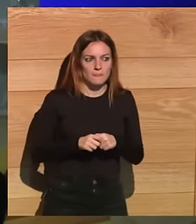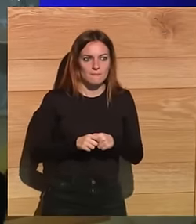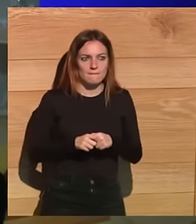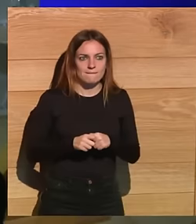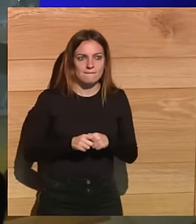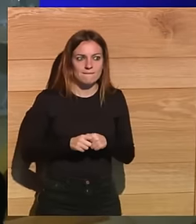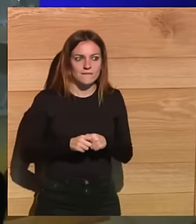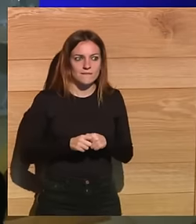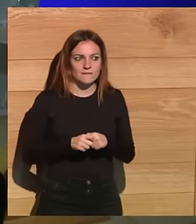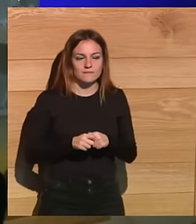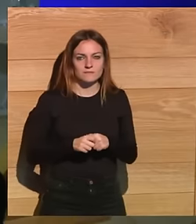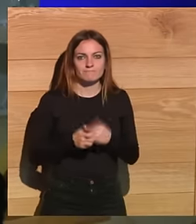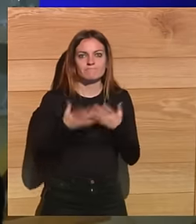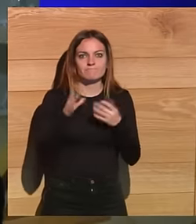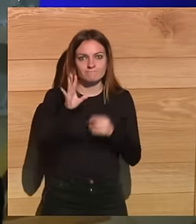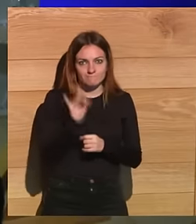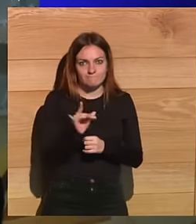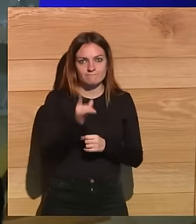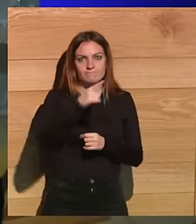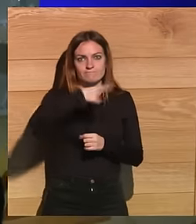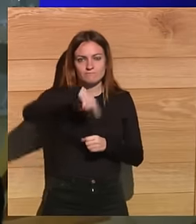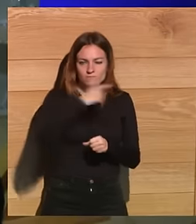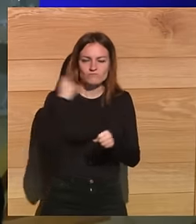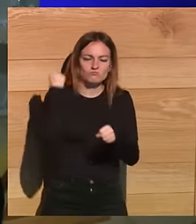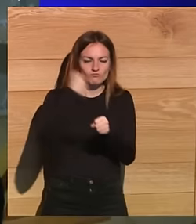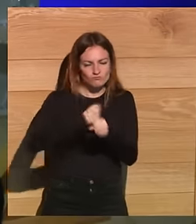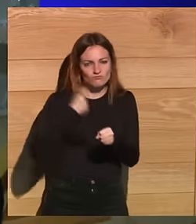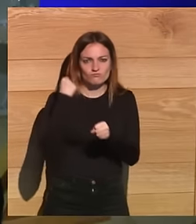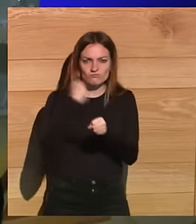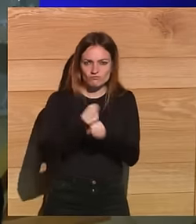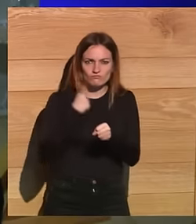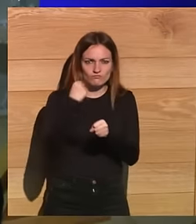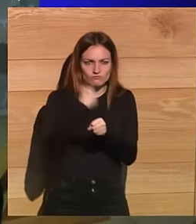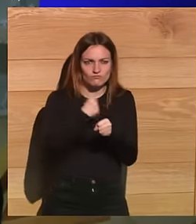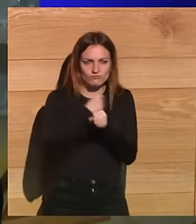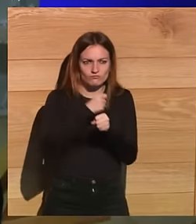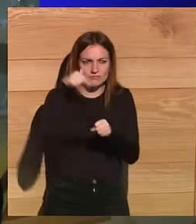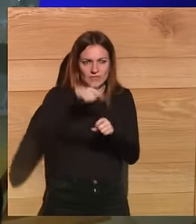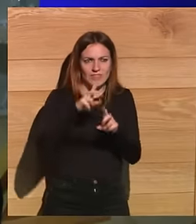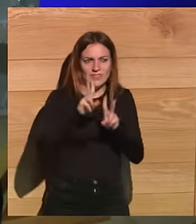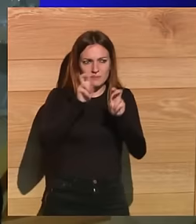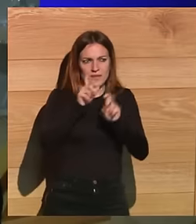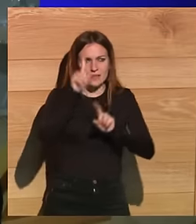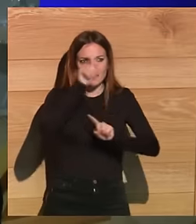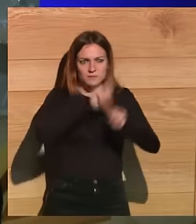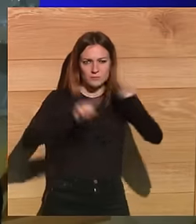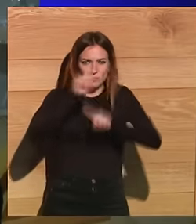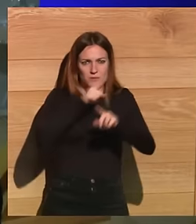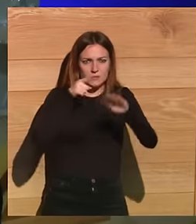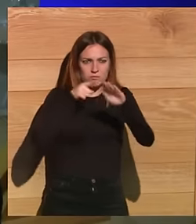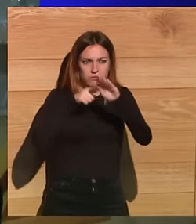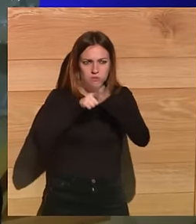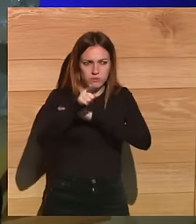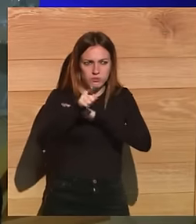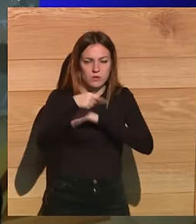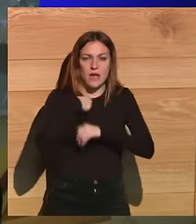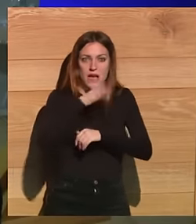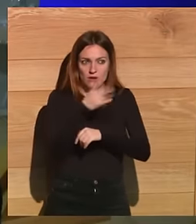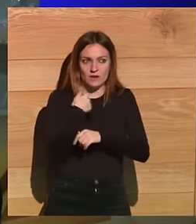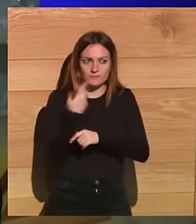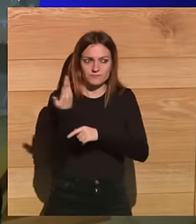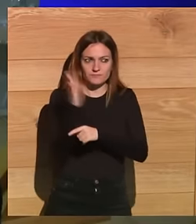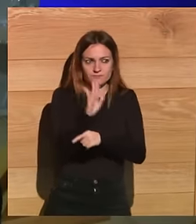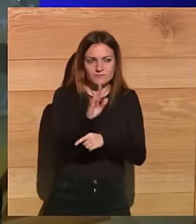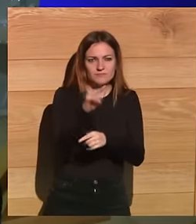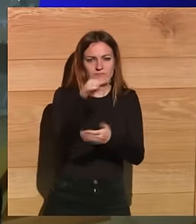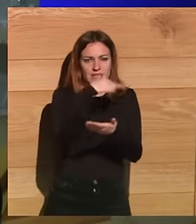Yes, so we do it. Sí, bueno, trabajamos mucho sobre estos trastornos del desarrollo y os voy a mostrar ahora la imagen